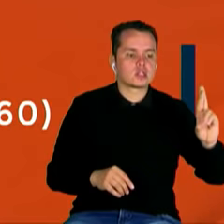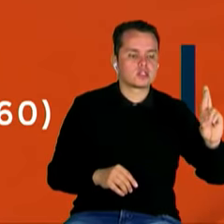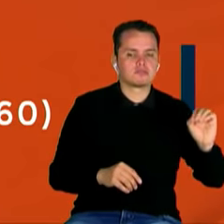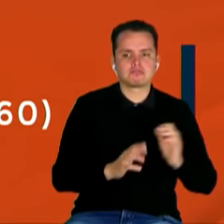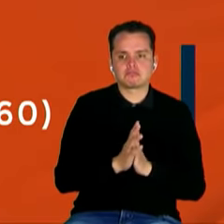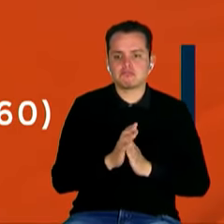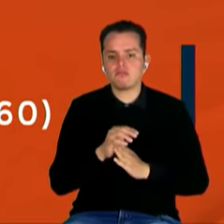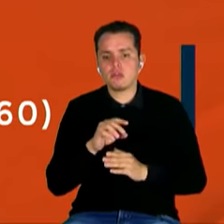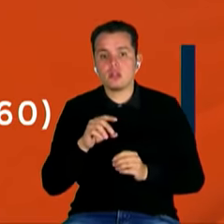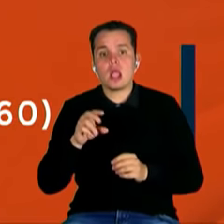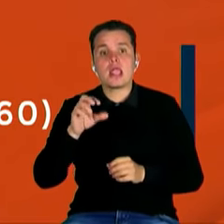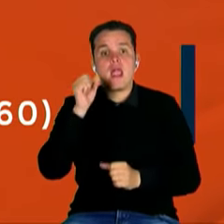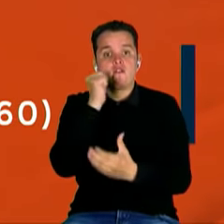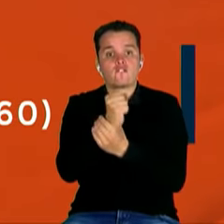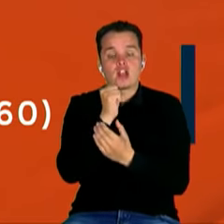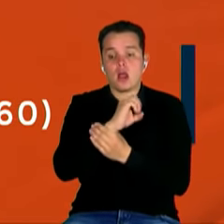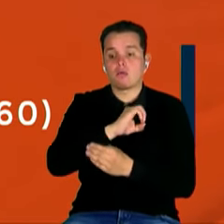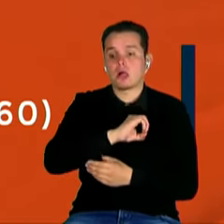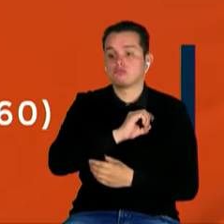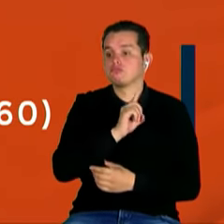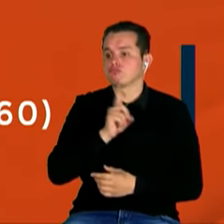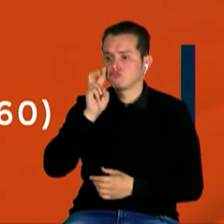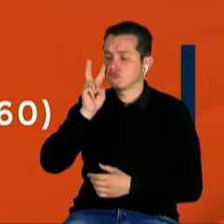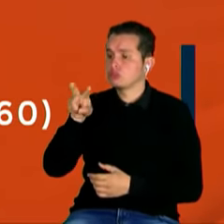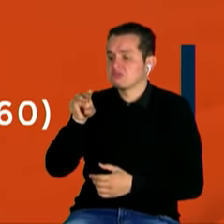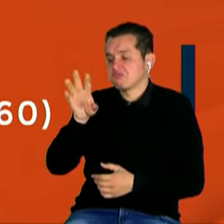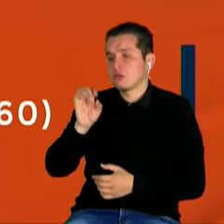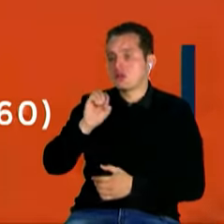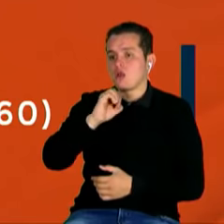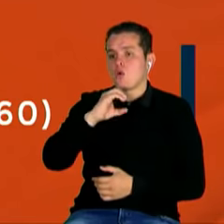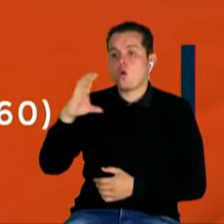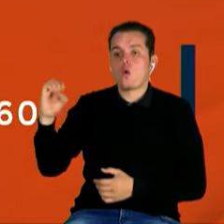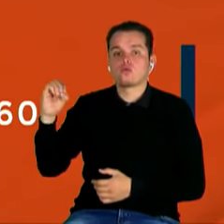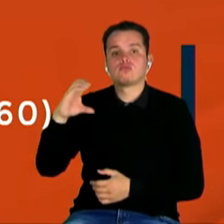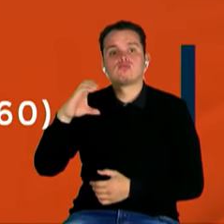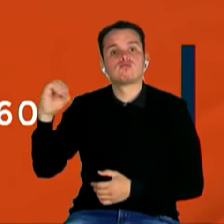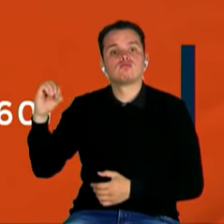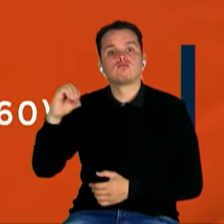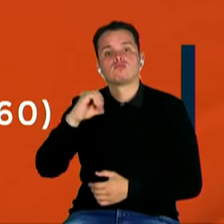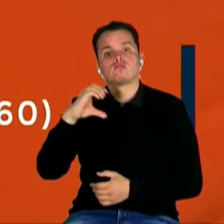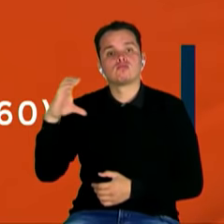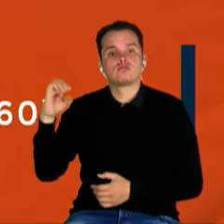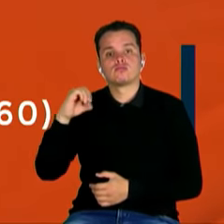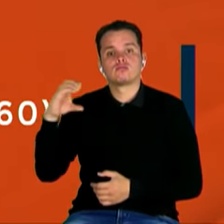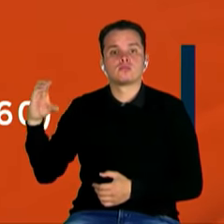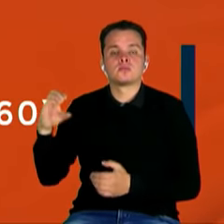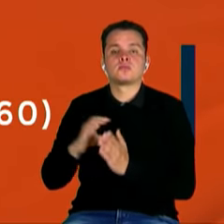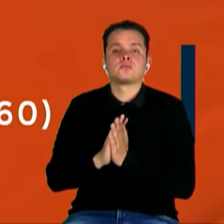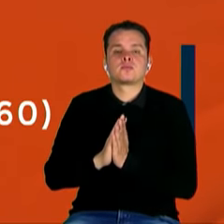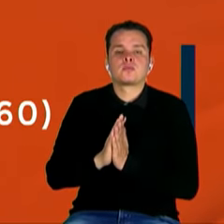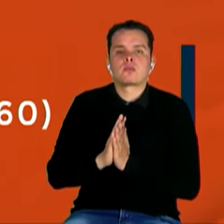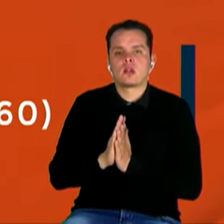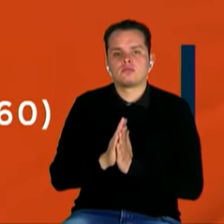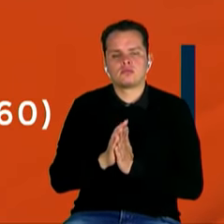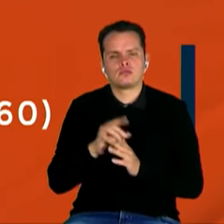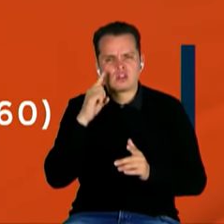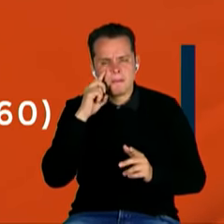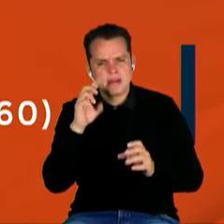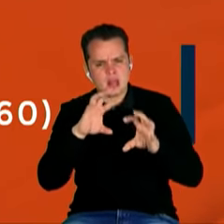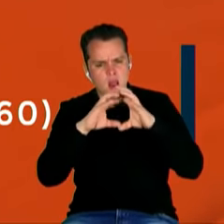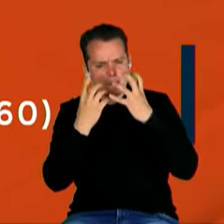otro. Abraham, si usted mira un poco de geografía de la tierra de